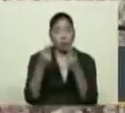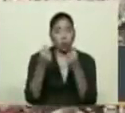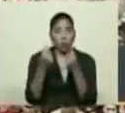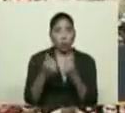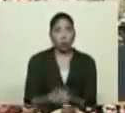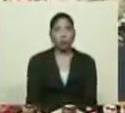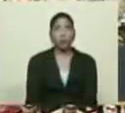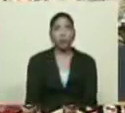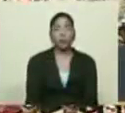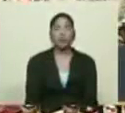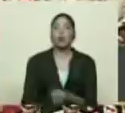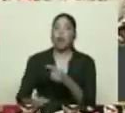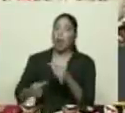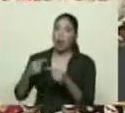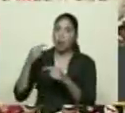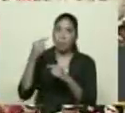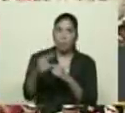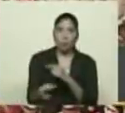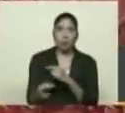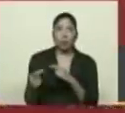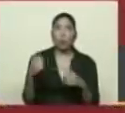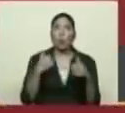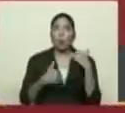Y el próximo miércoles,